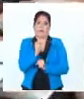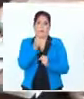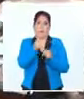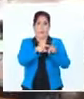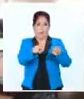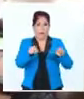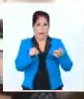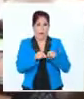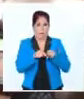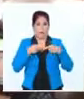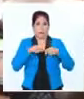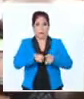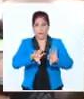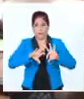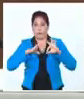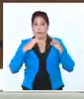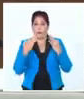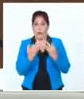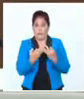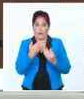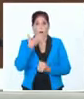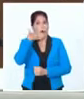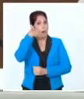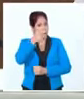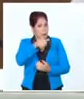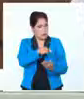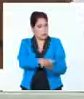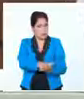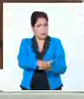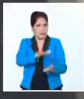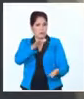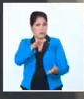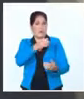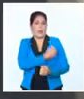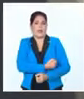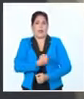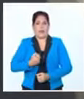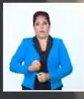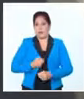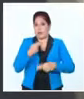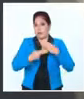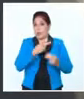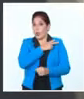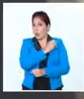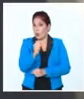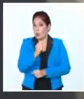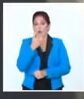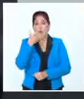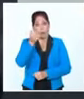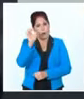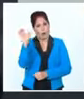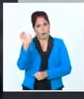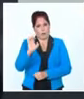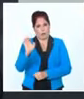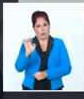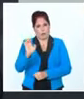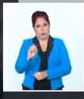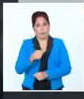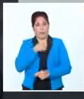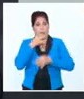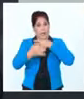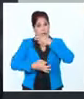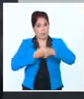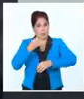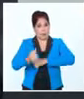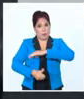junto a las familias, muestran un extraordinario compromiso en los esfuerzos por realizar un curso escolar exitoso. Al respecto, el presidente